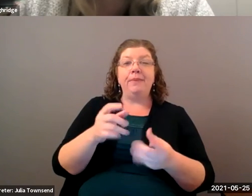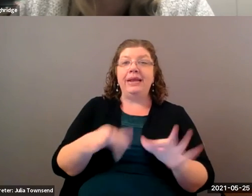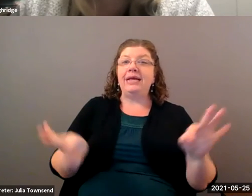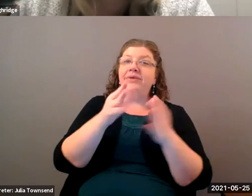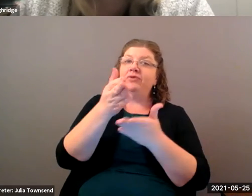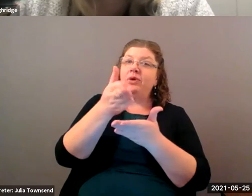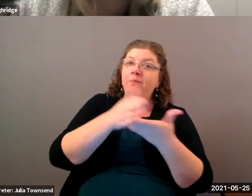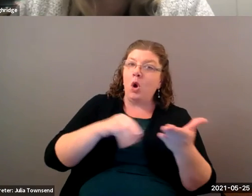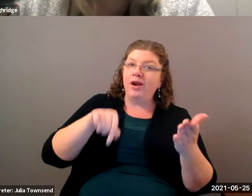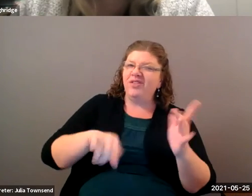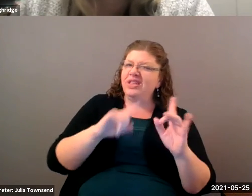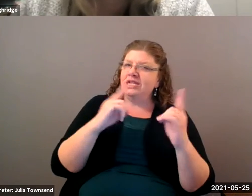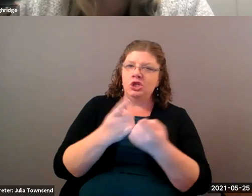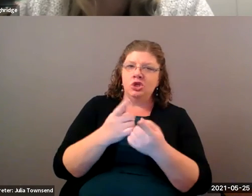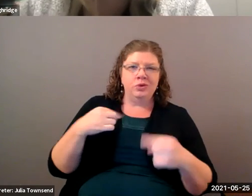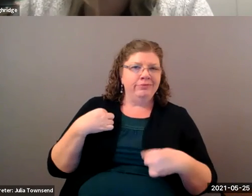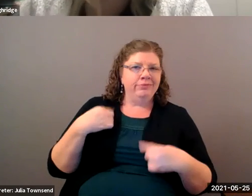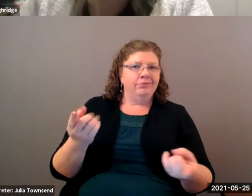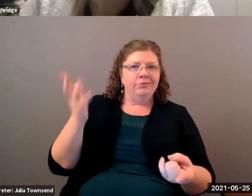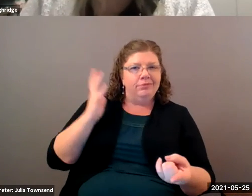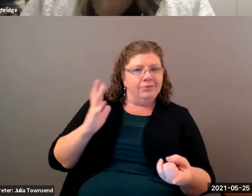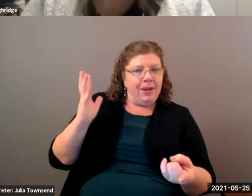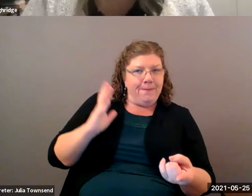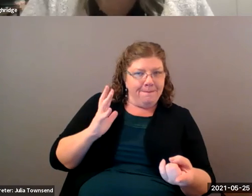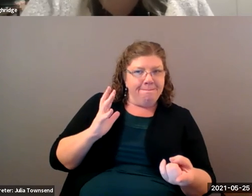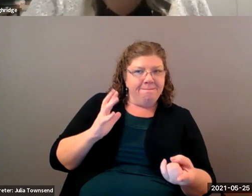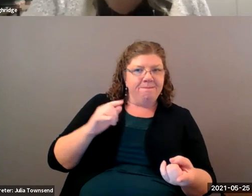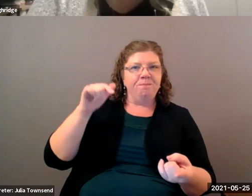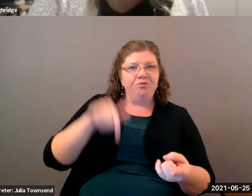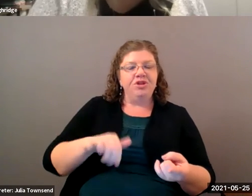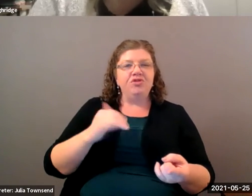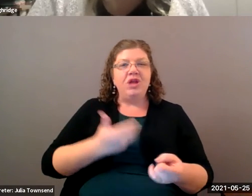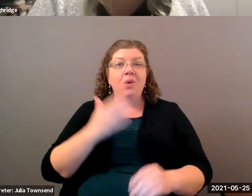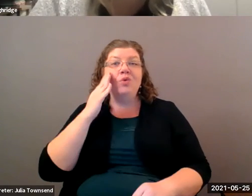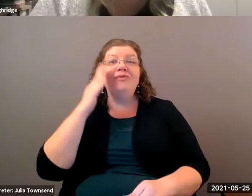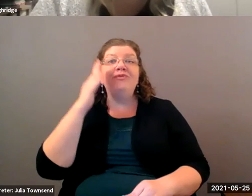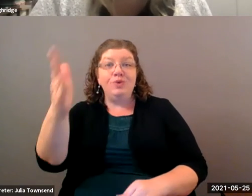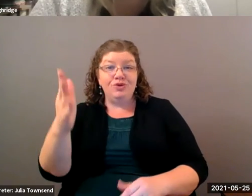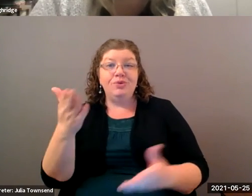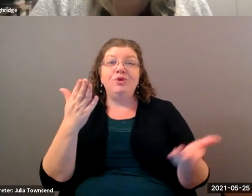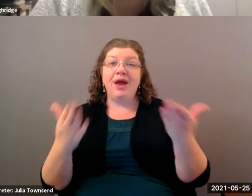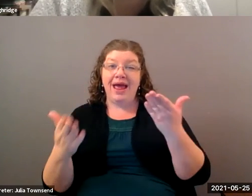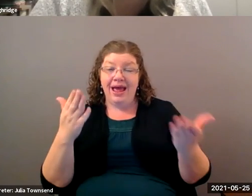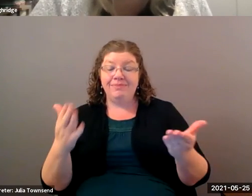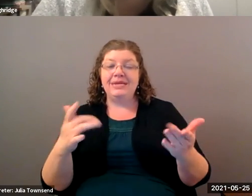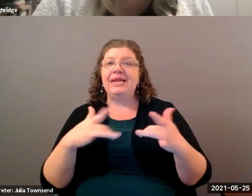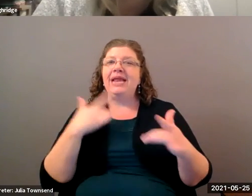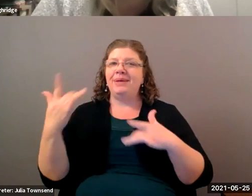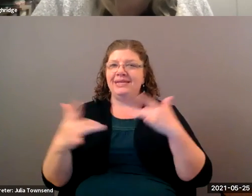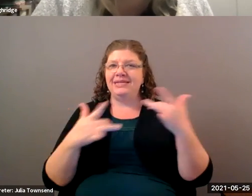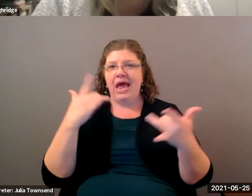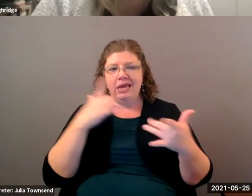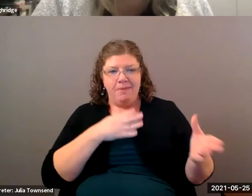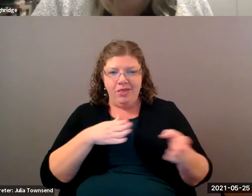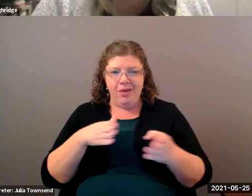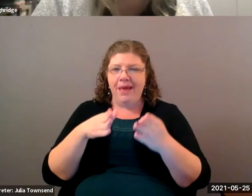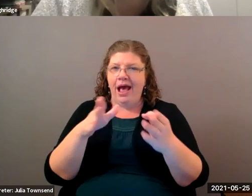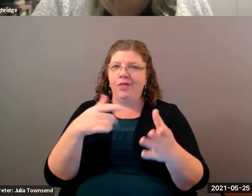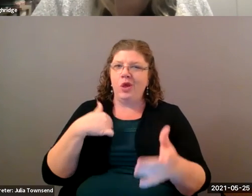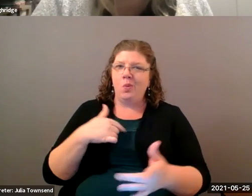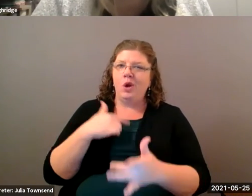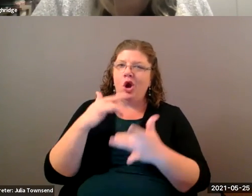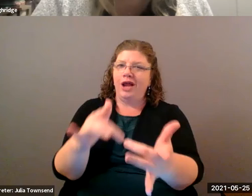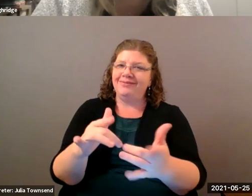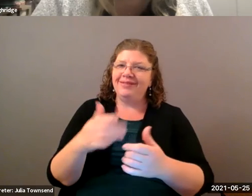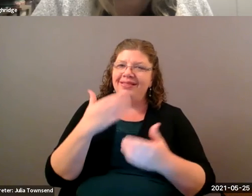no había sido una parte muy grande de lo que este distrito hace. Y este es nuestro futuro, tal vez. Y me